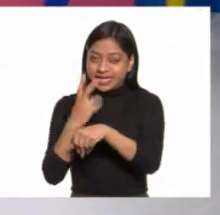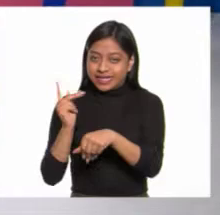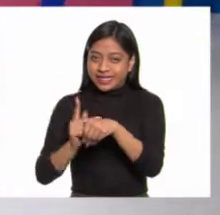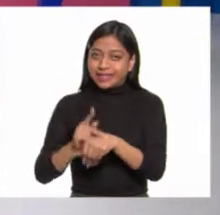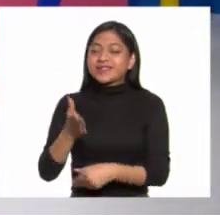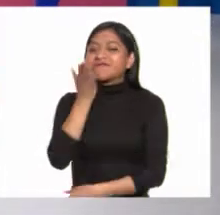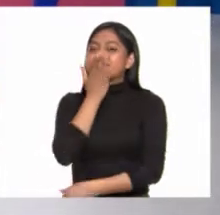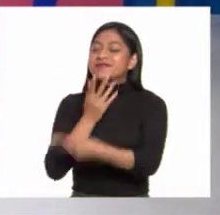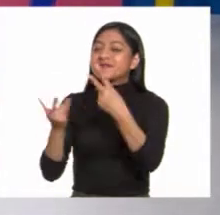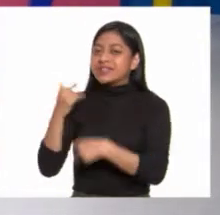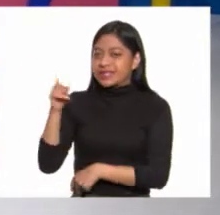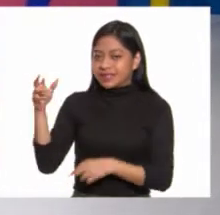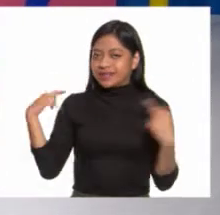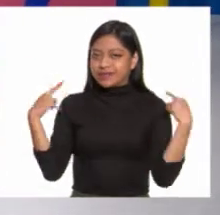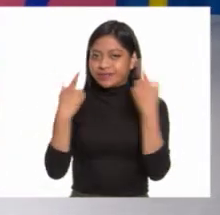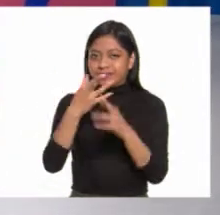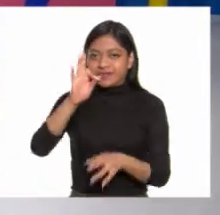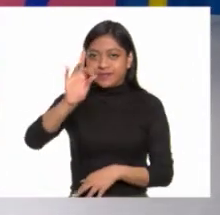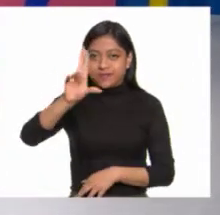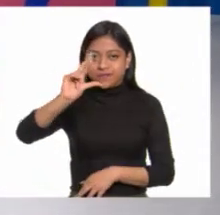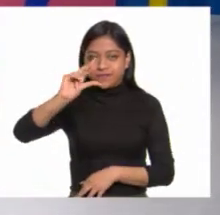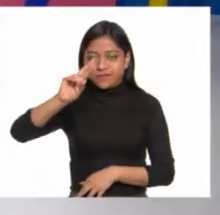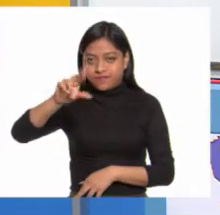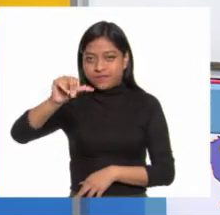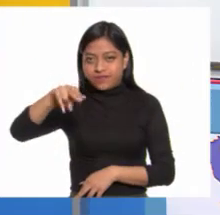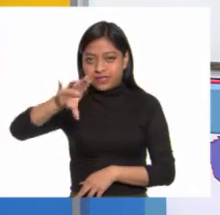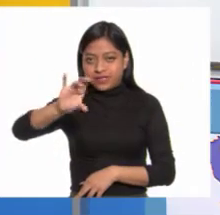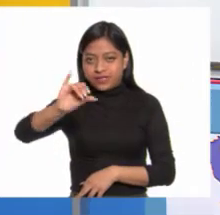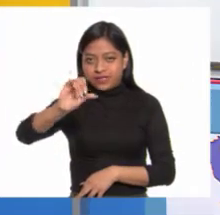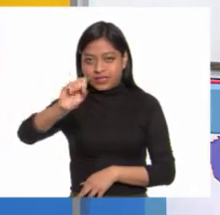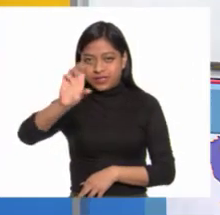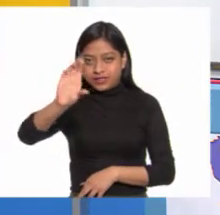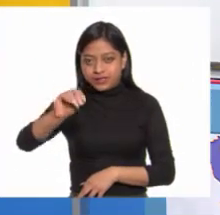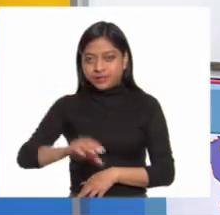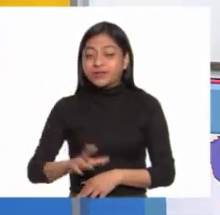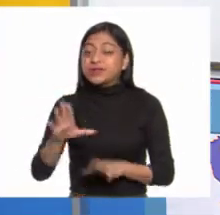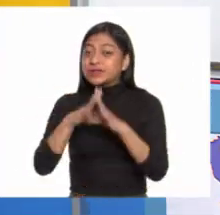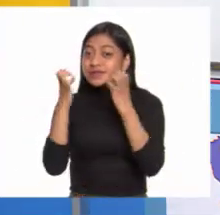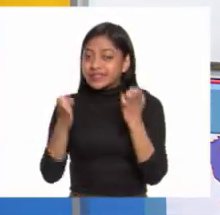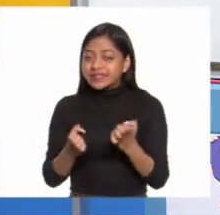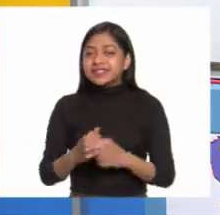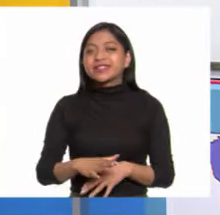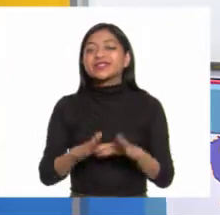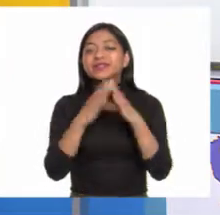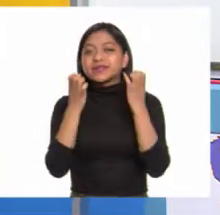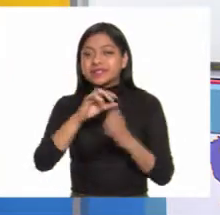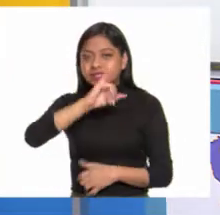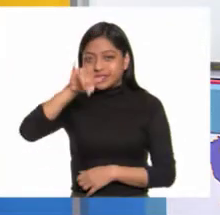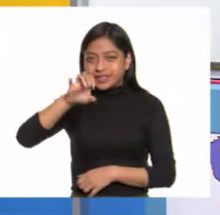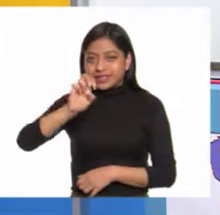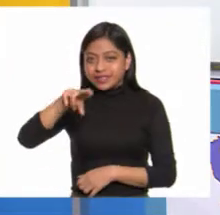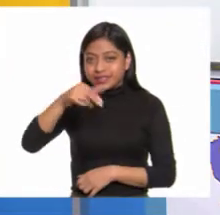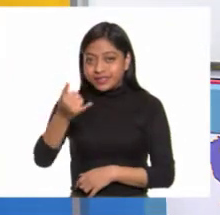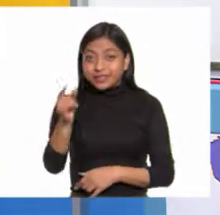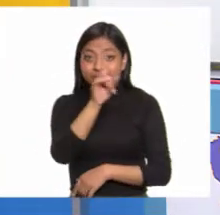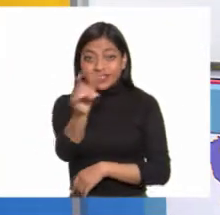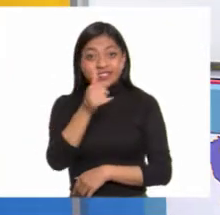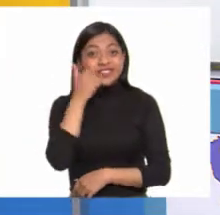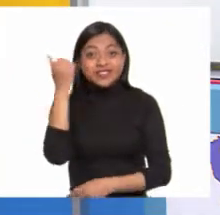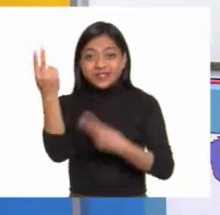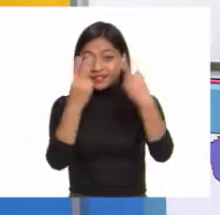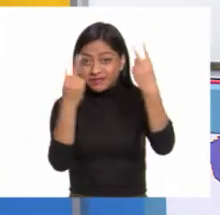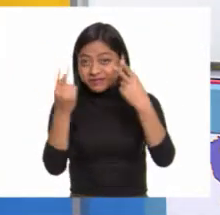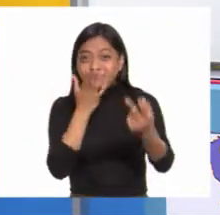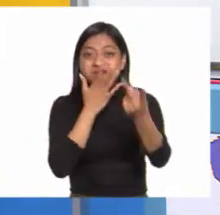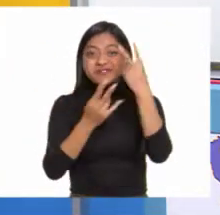bienvenida también al profesor Francisco Javier Olivares Sánchez. ¿Cómo estás, maestro? ¿Cómo estamos, Jenny? Estudiantes en casa, bienvenidos.